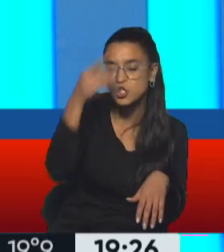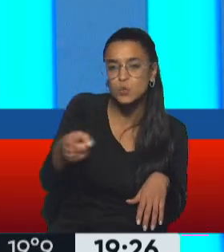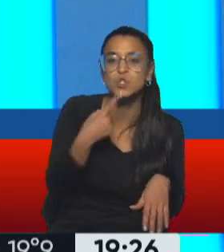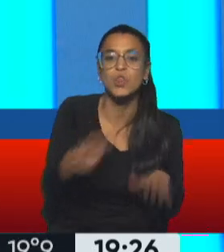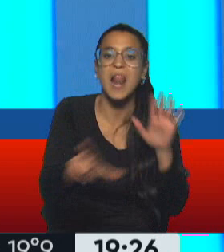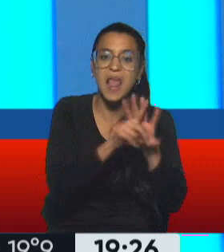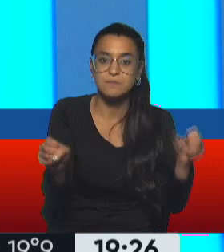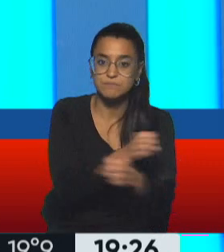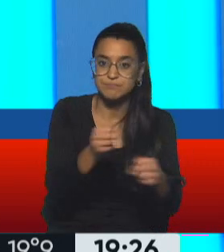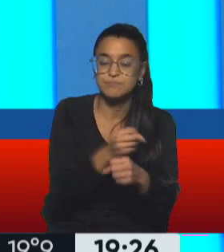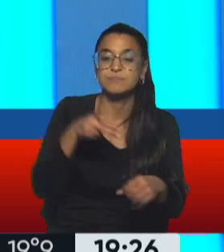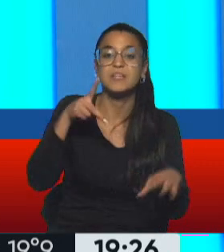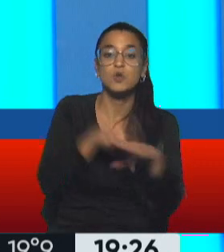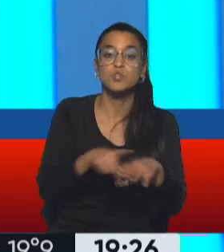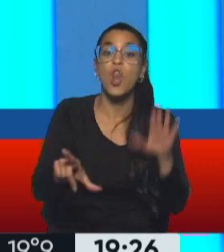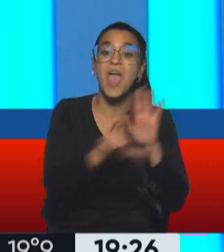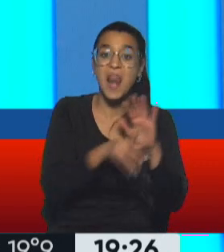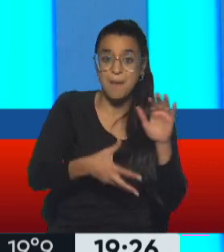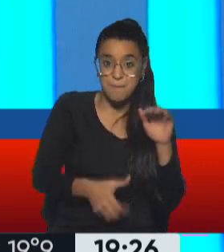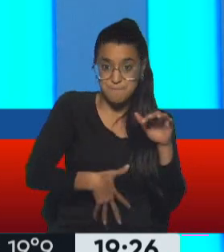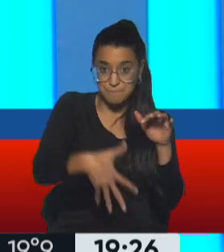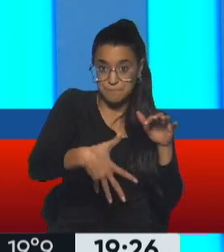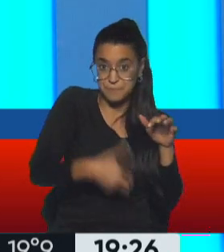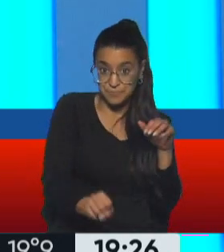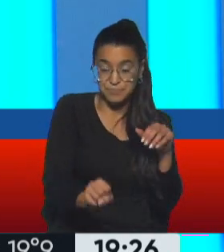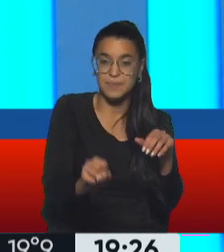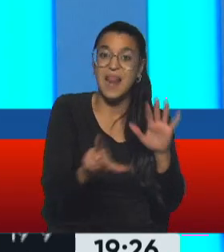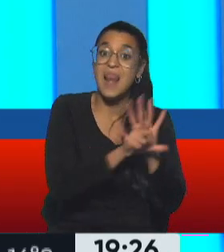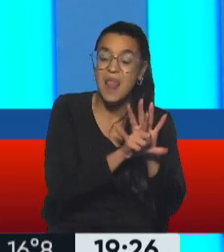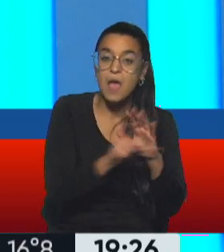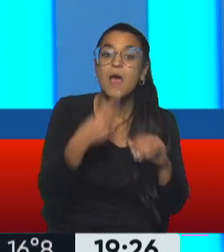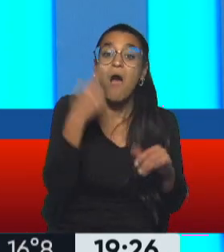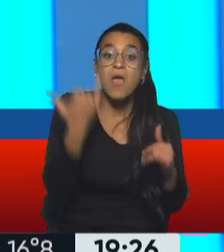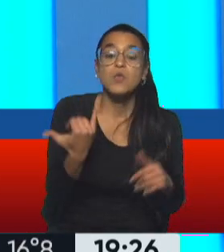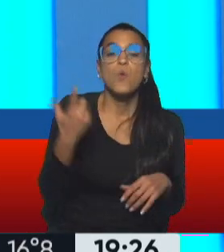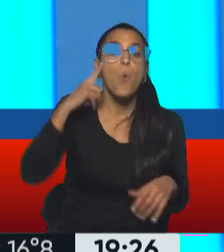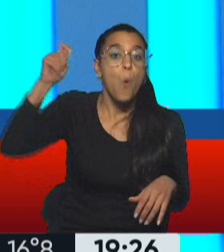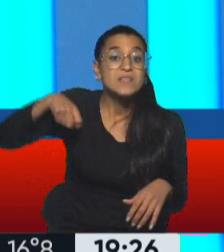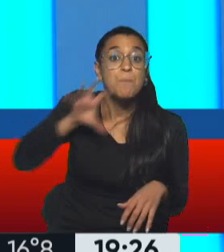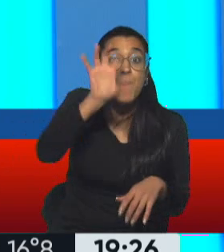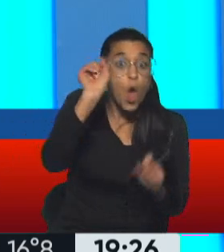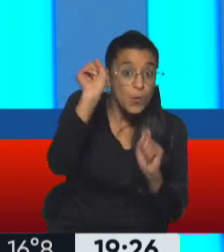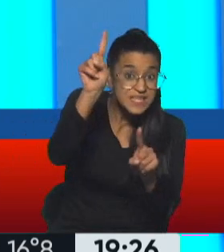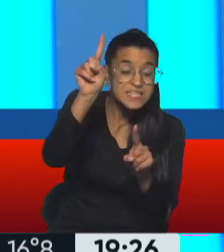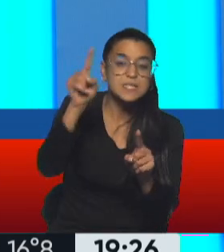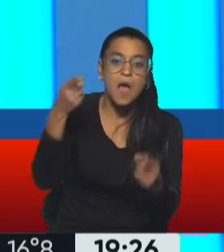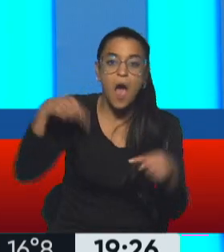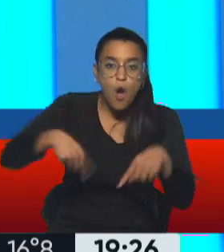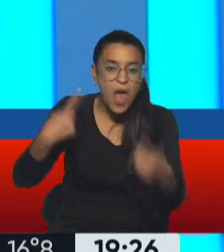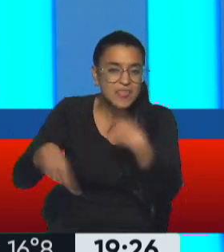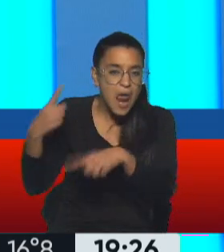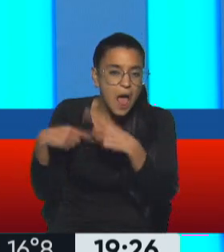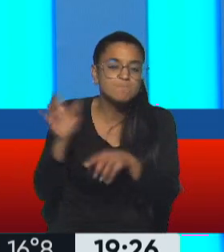ley sancionada por la interrupción legal del embarazo. Es decir, hay jueces provinciales que están